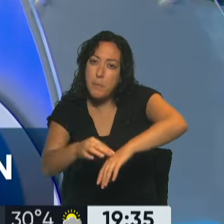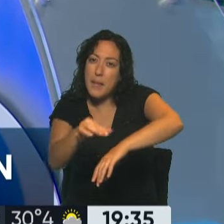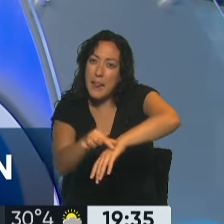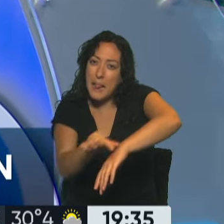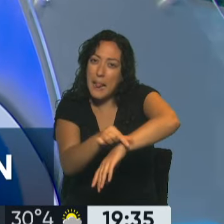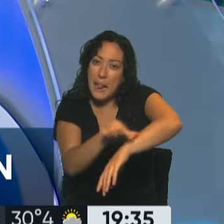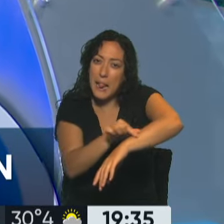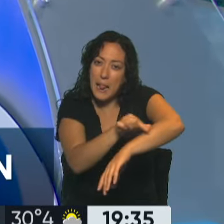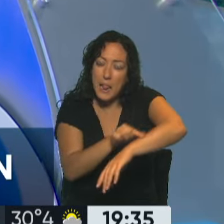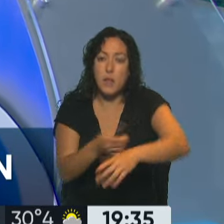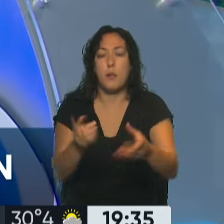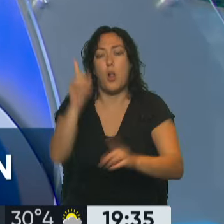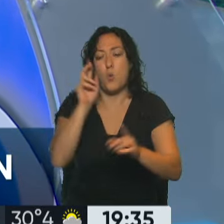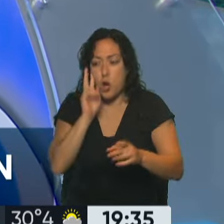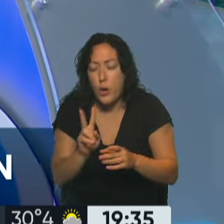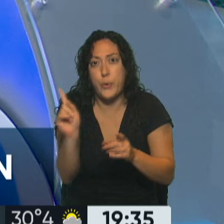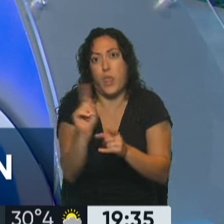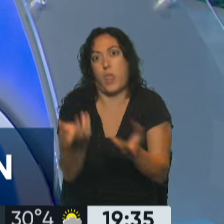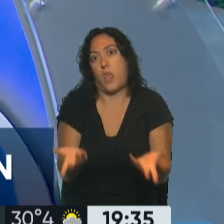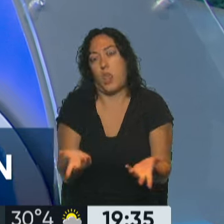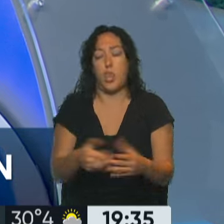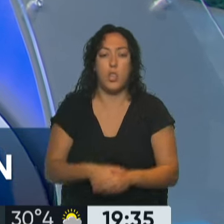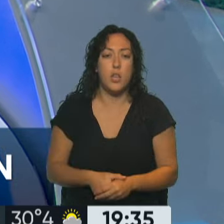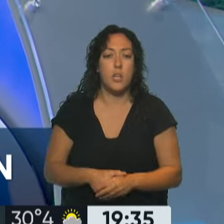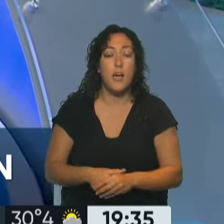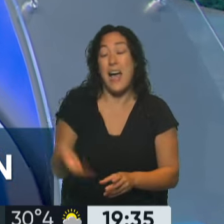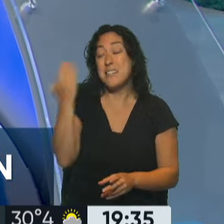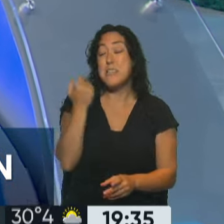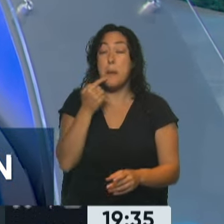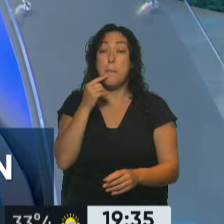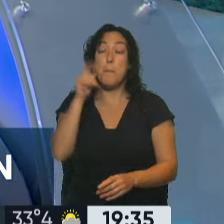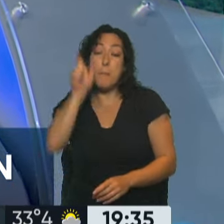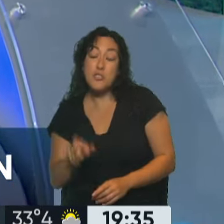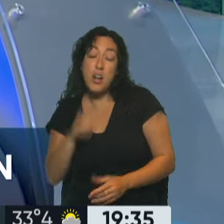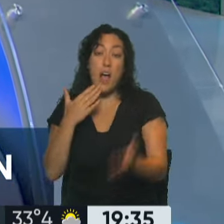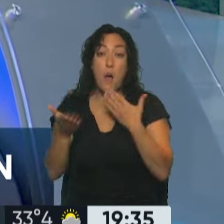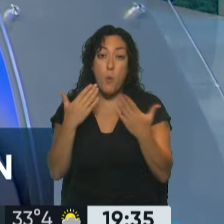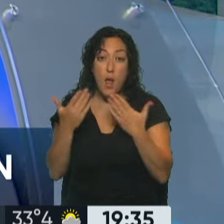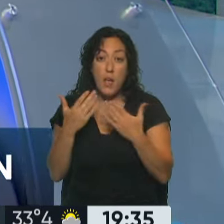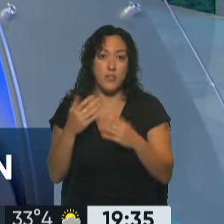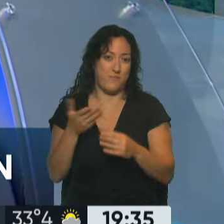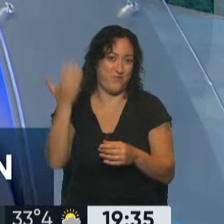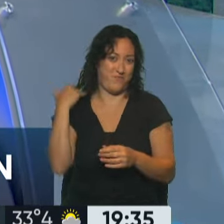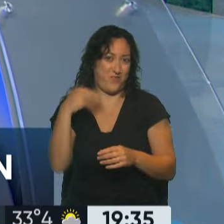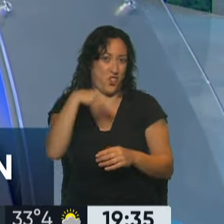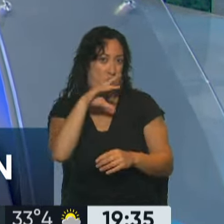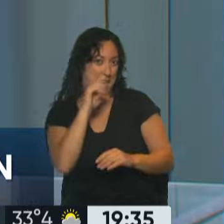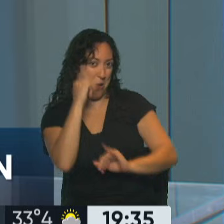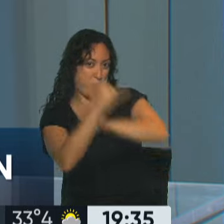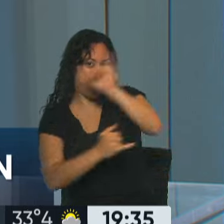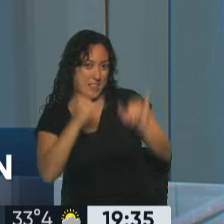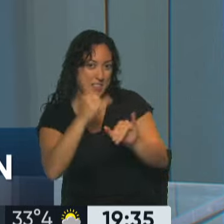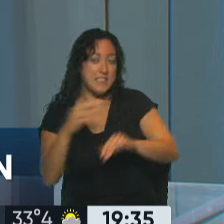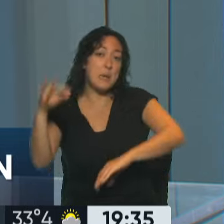neg Pero uno no alcanza a verle el color de las patitas cuando ayer hablaba con una persona le contaba a grabar que una conocida cuando se mata un mosquitos se Fica si tiene la